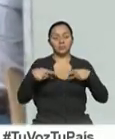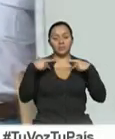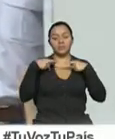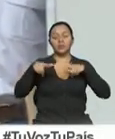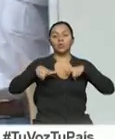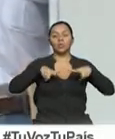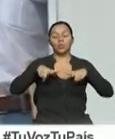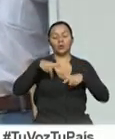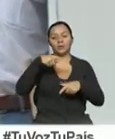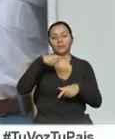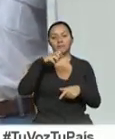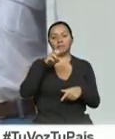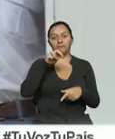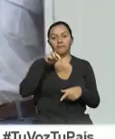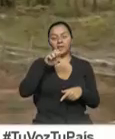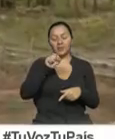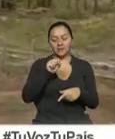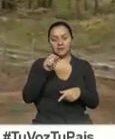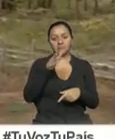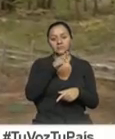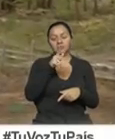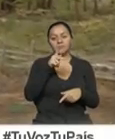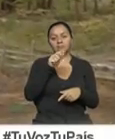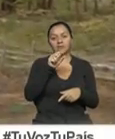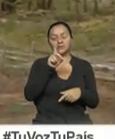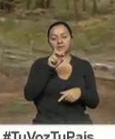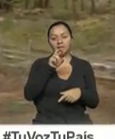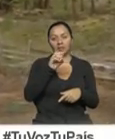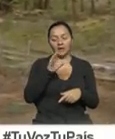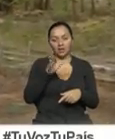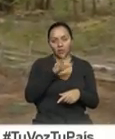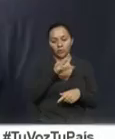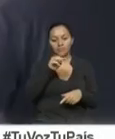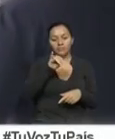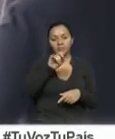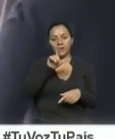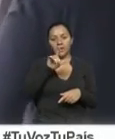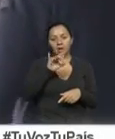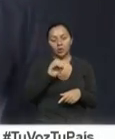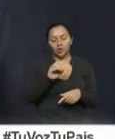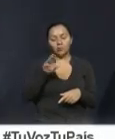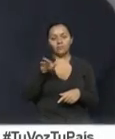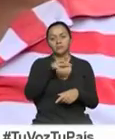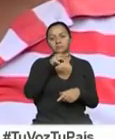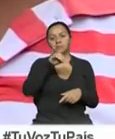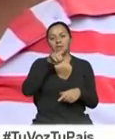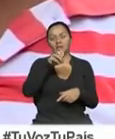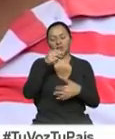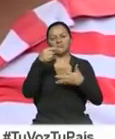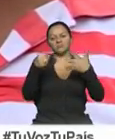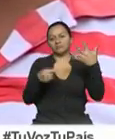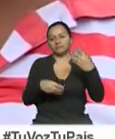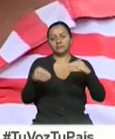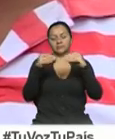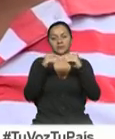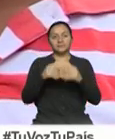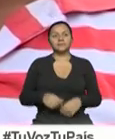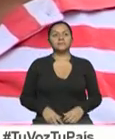Las Peñas, Pasadero, El Frutillo, El Milagro, Mejía, entre otros. Especialmente a